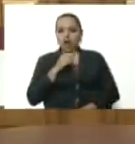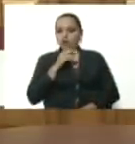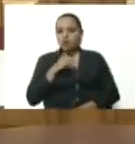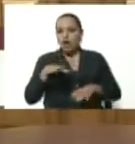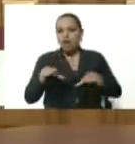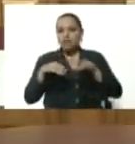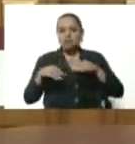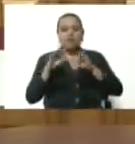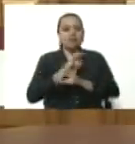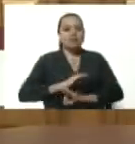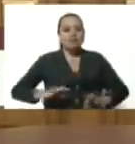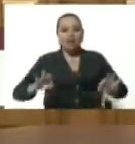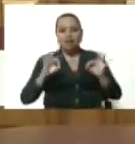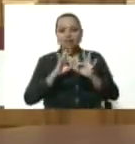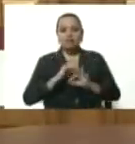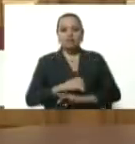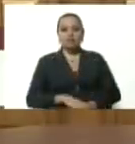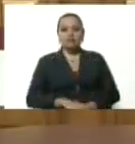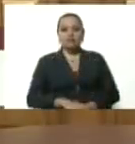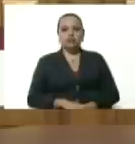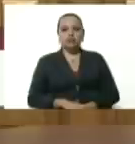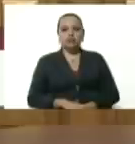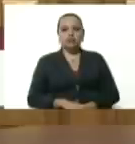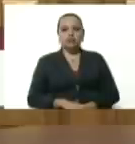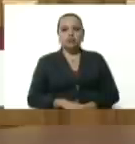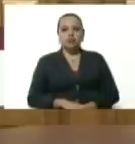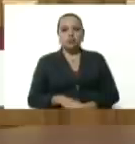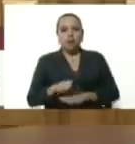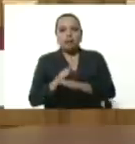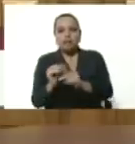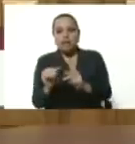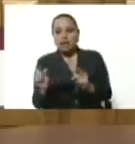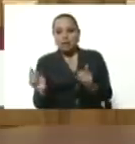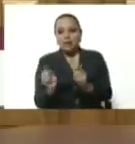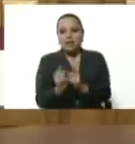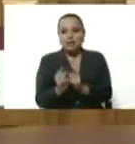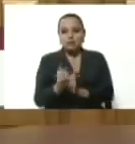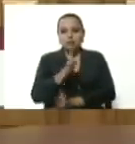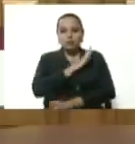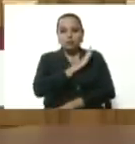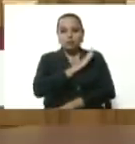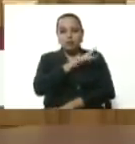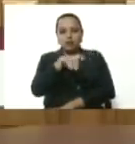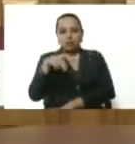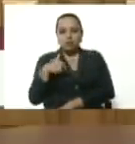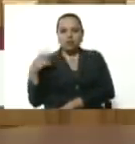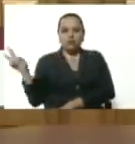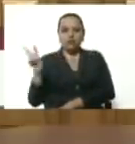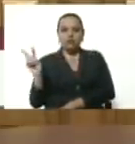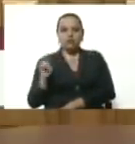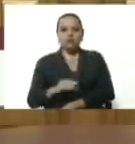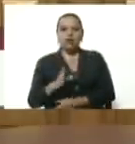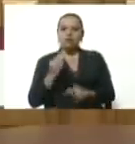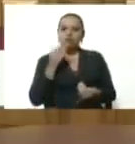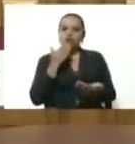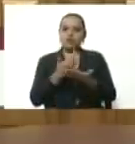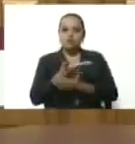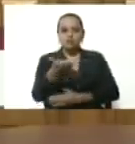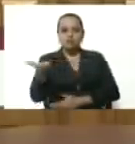ninguna circunstancia un milímetro menos del territorio que nos corresponde. Gracias,